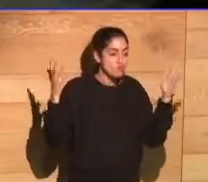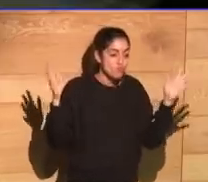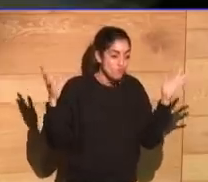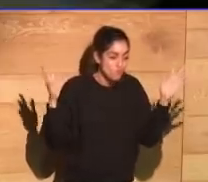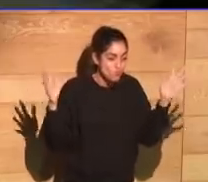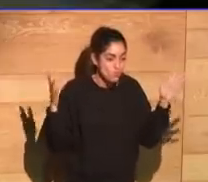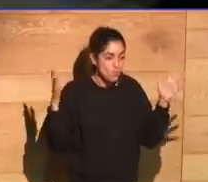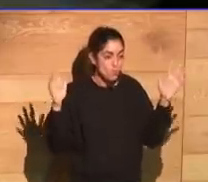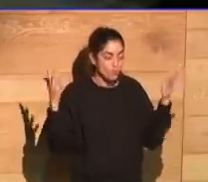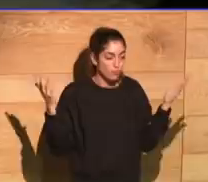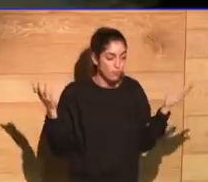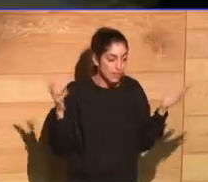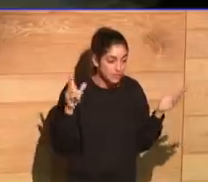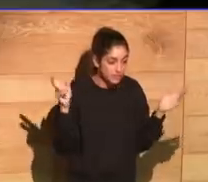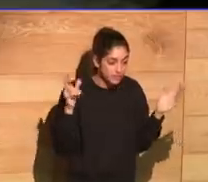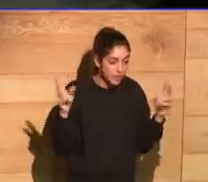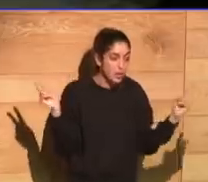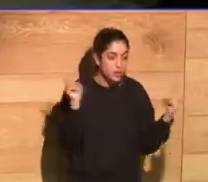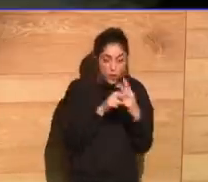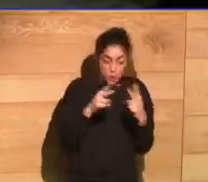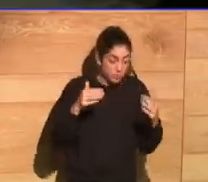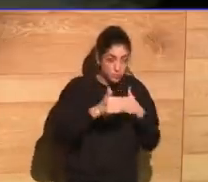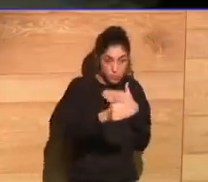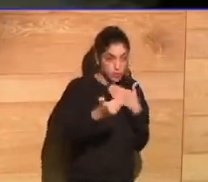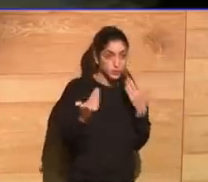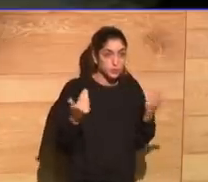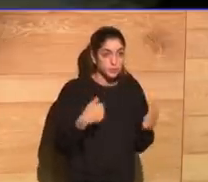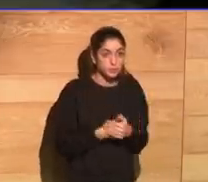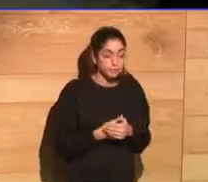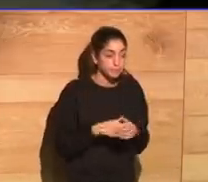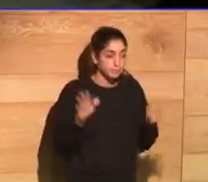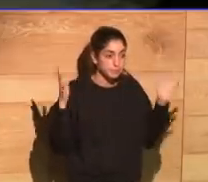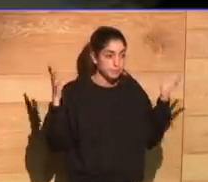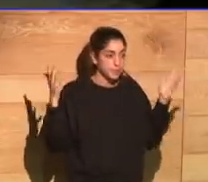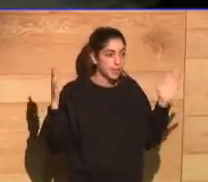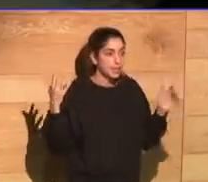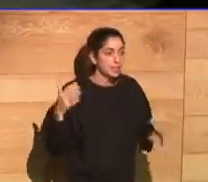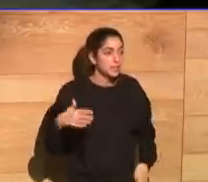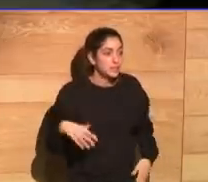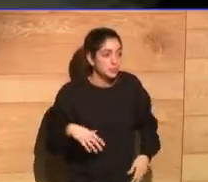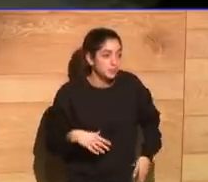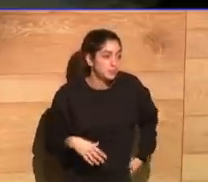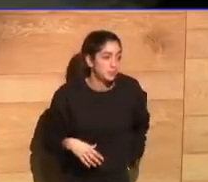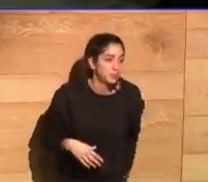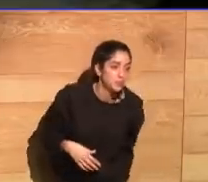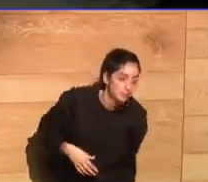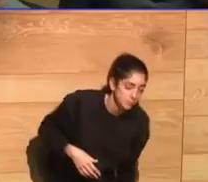Ha estado hoy con nosotros Javier Cansado. ¡Vamos! Juan Gómez